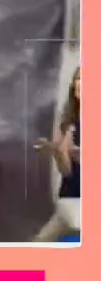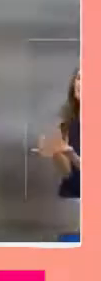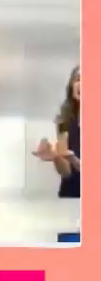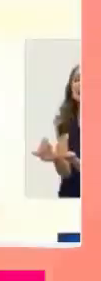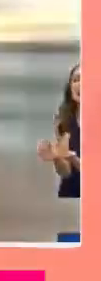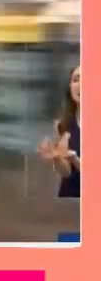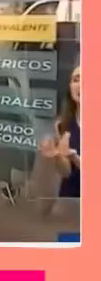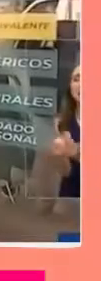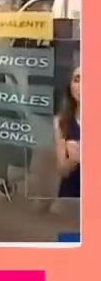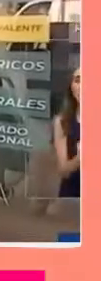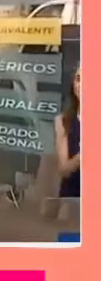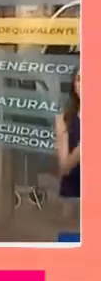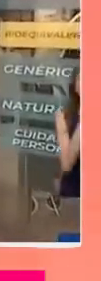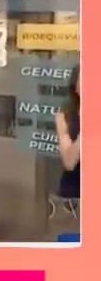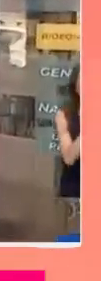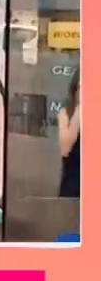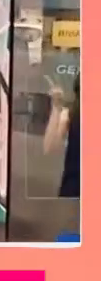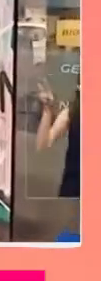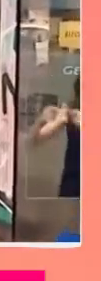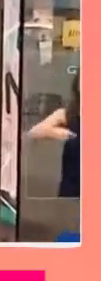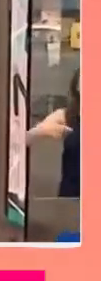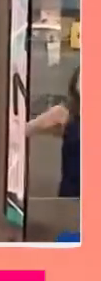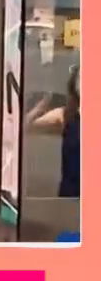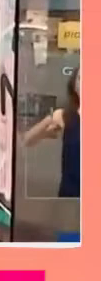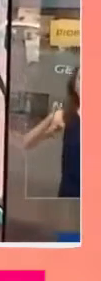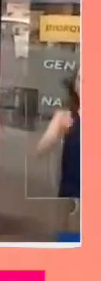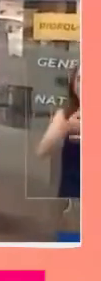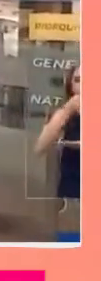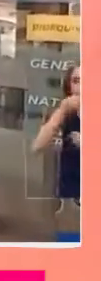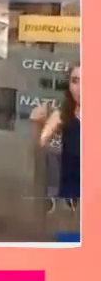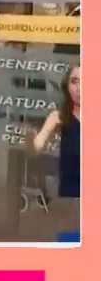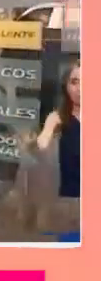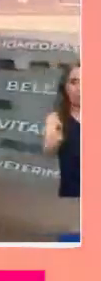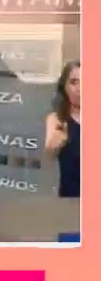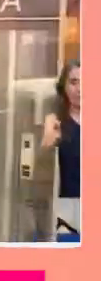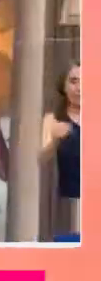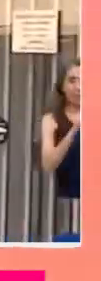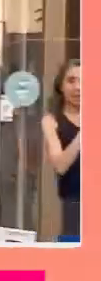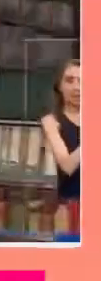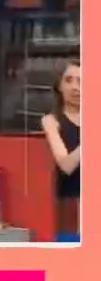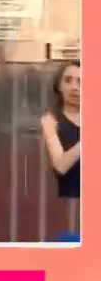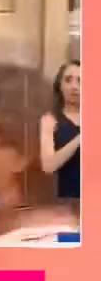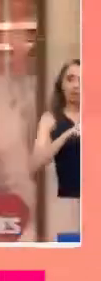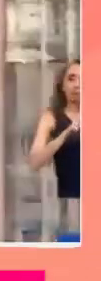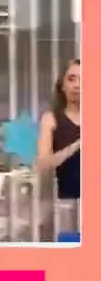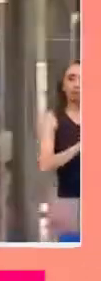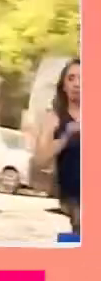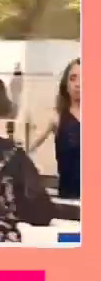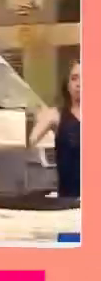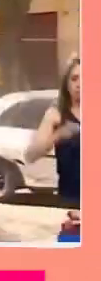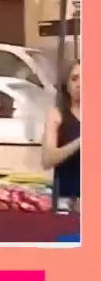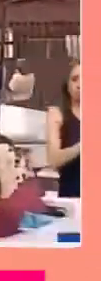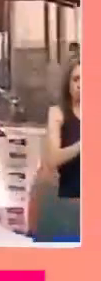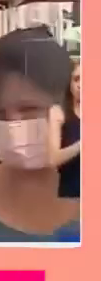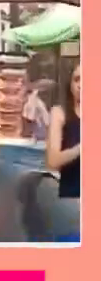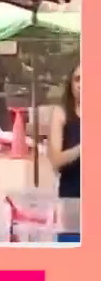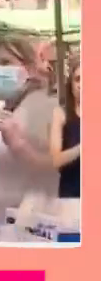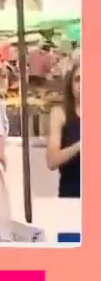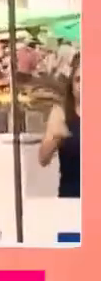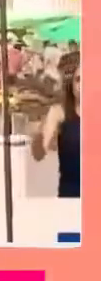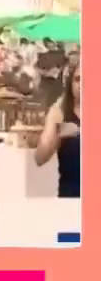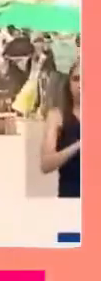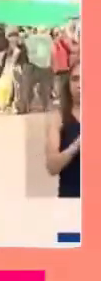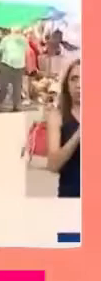eso genera, digamos, que esta industria ilegal de la venta de medicamentos prácticamente se transforme en verdadera farmacia, en las ferias